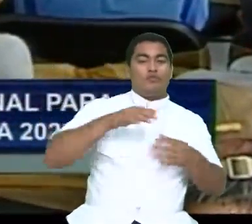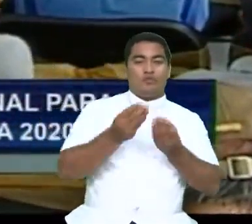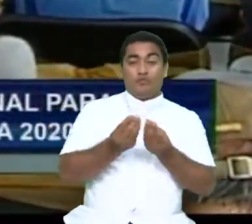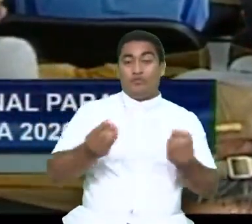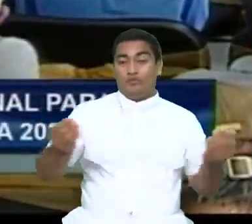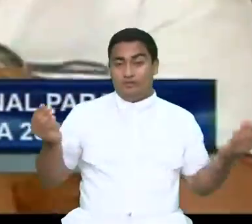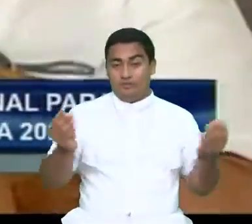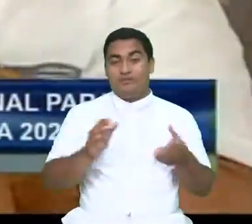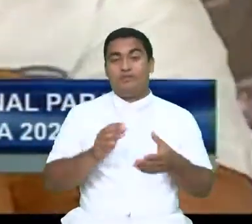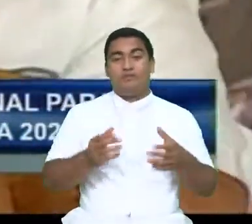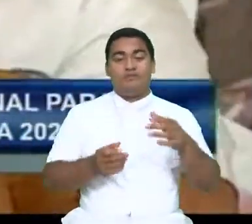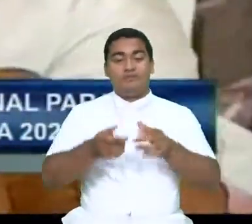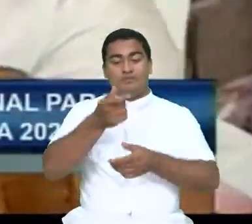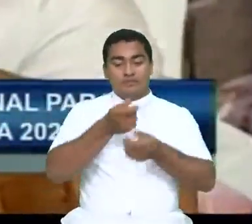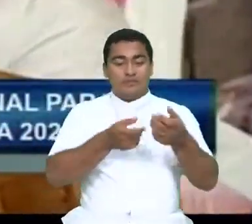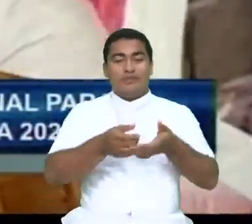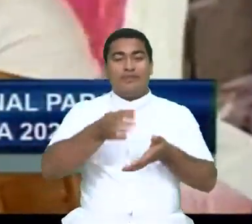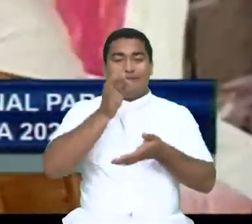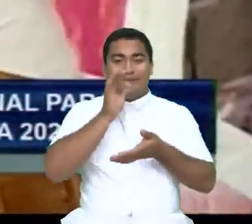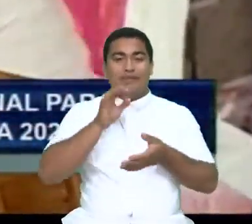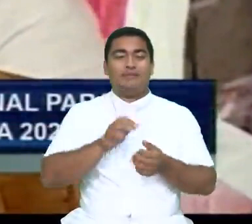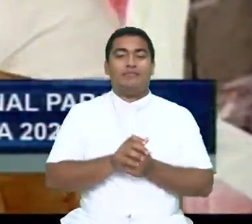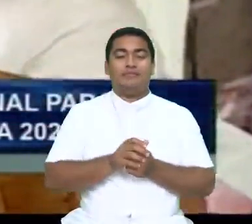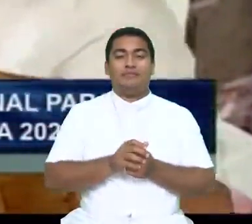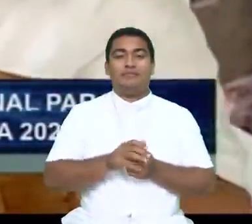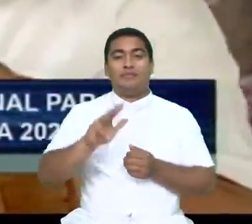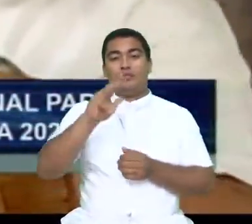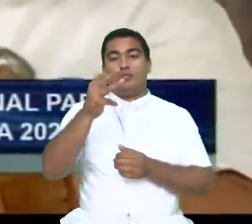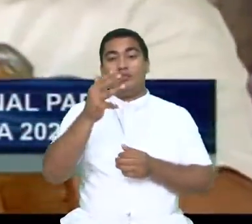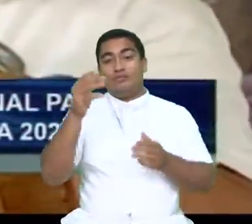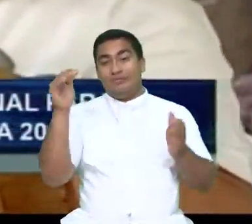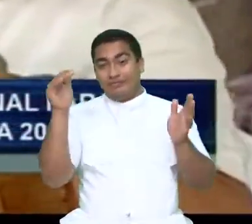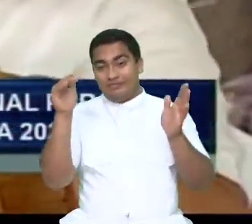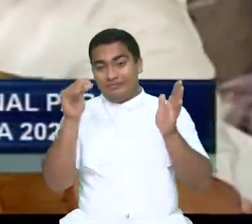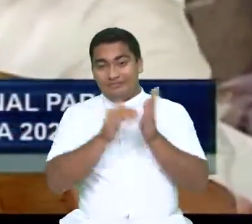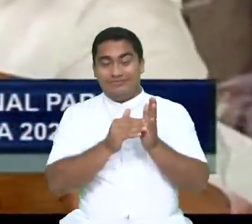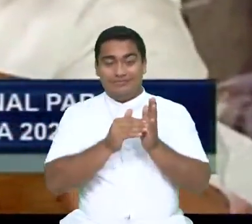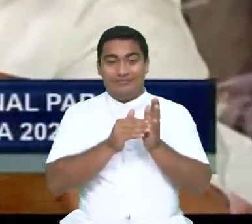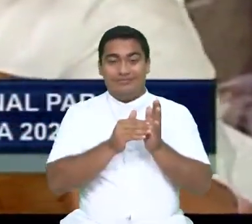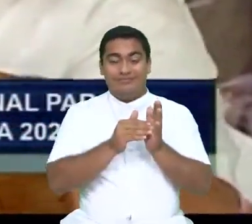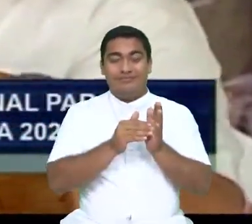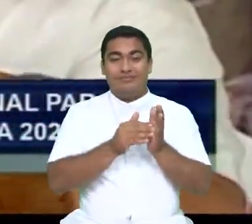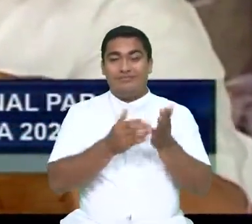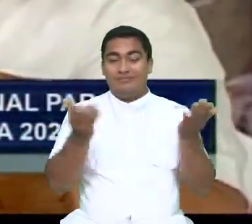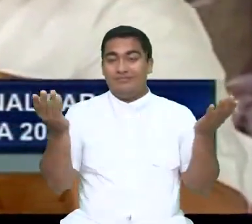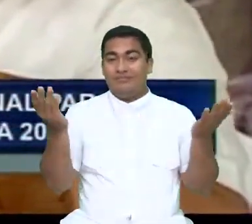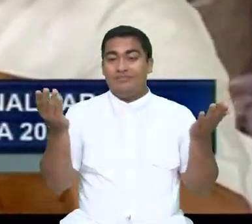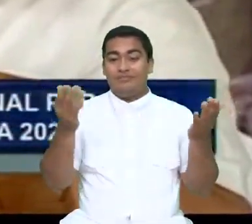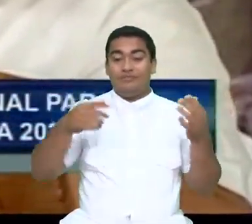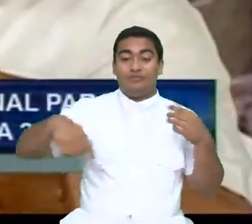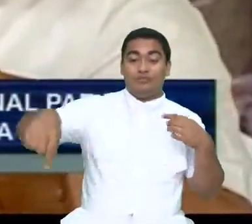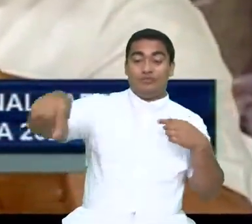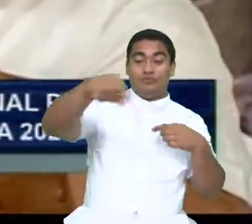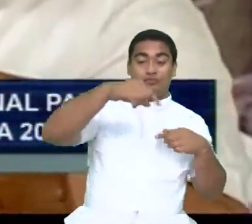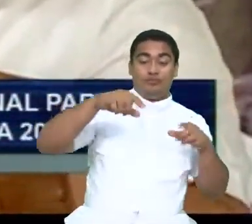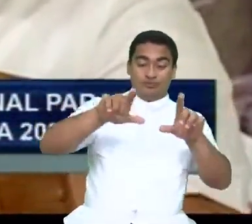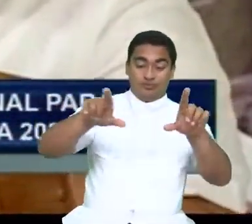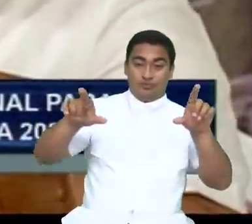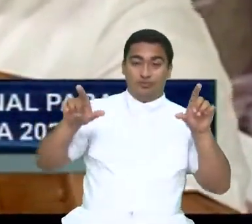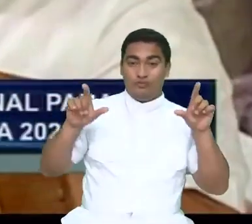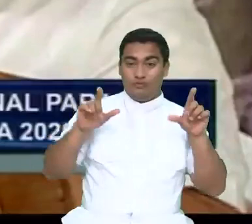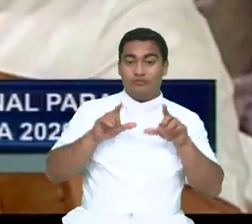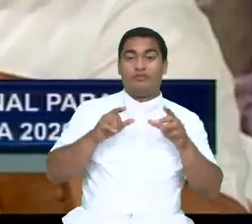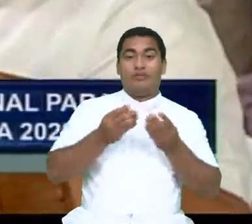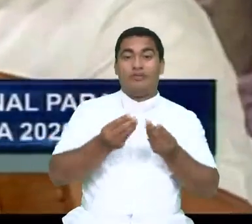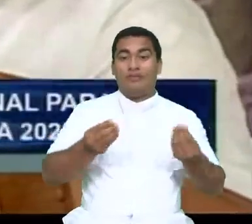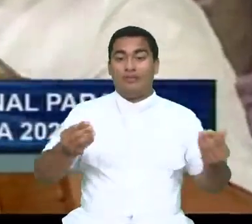Impulsaremos la rehabilitación no menos de 9.000 manzanas a través del establecimiento de sistemas eficientes a través del manejo